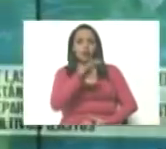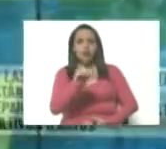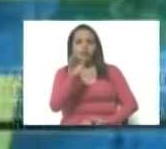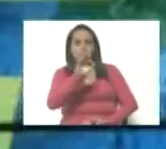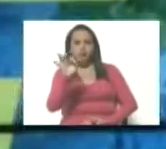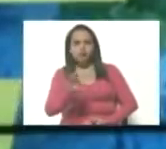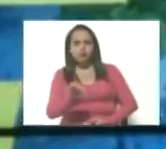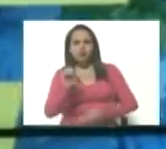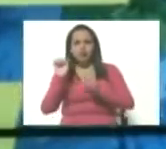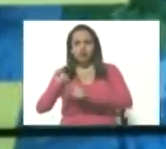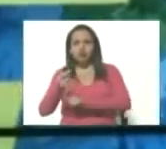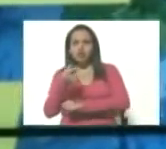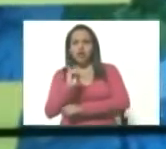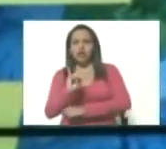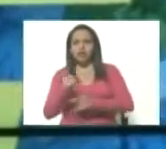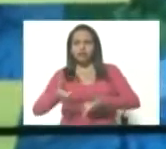hay.